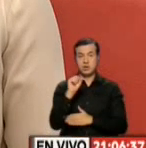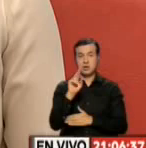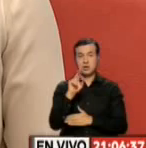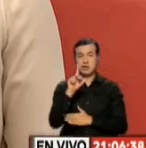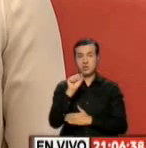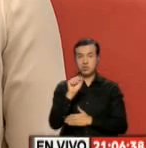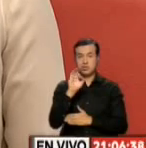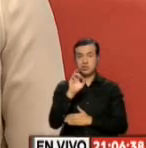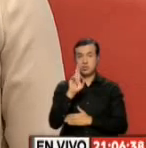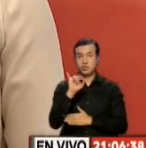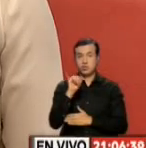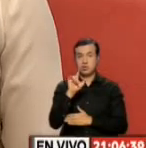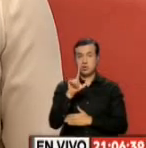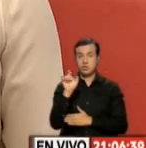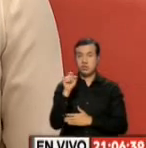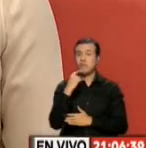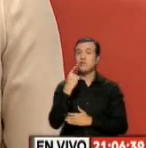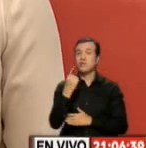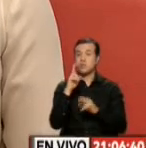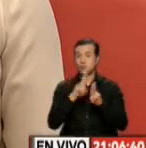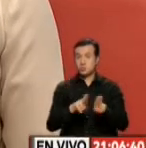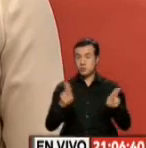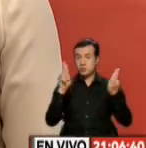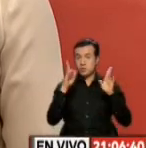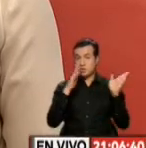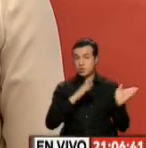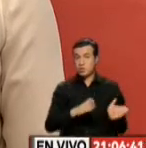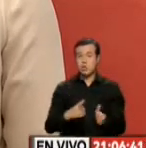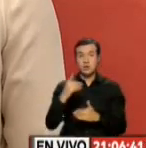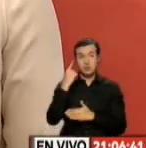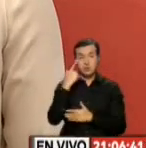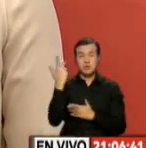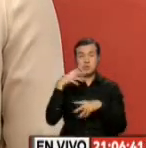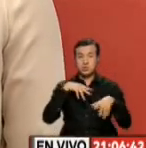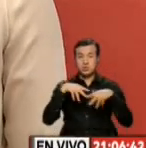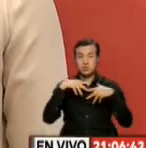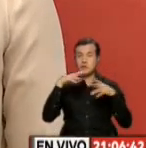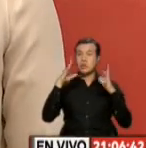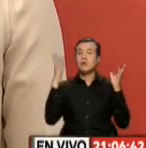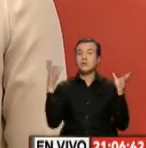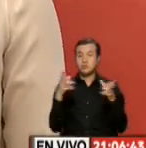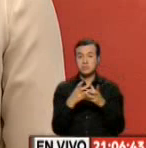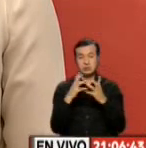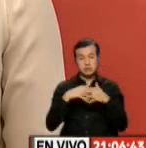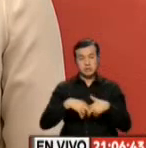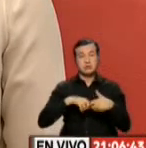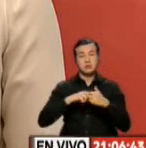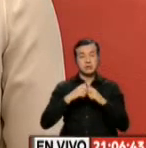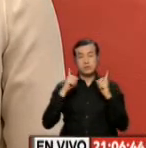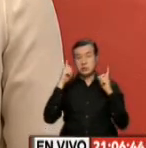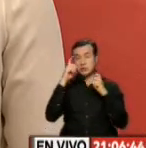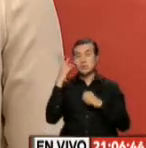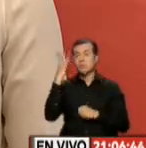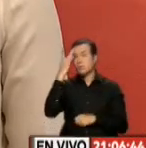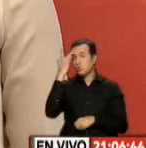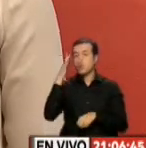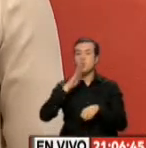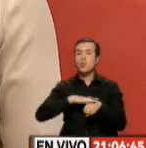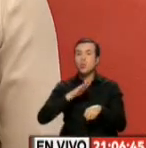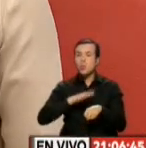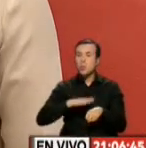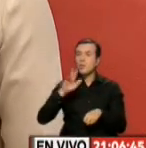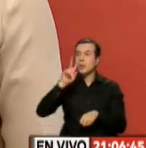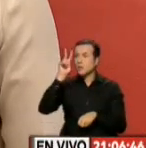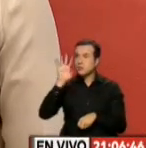Holmes Trujillo, anunció que Naciones Unidas pondrá en marcha un mecanismo para coordinar acciones ante la crisis humanitaria creada por la emigración masiva